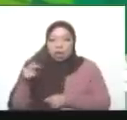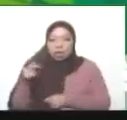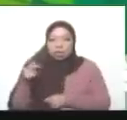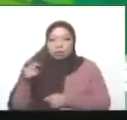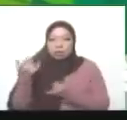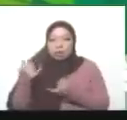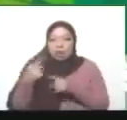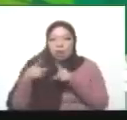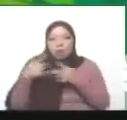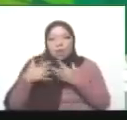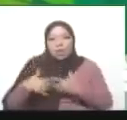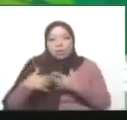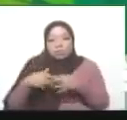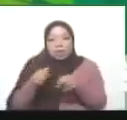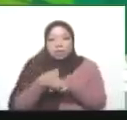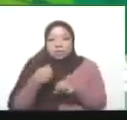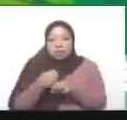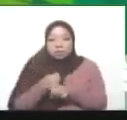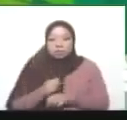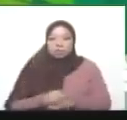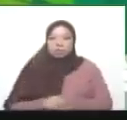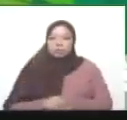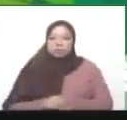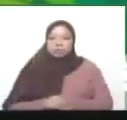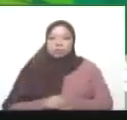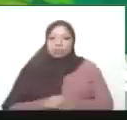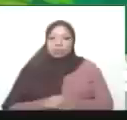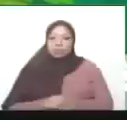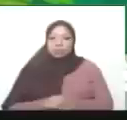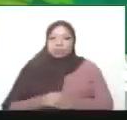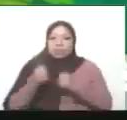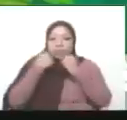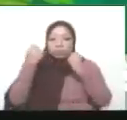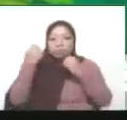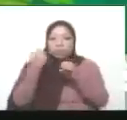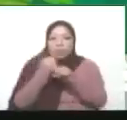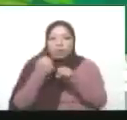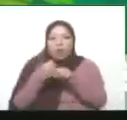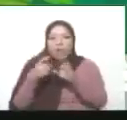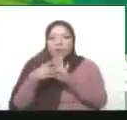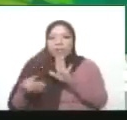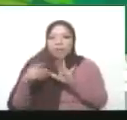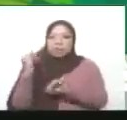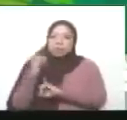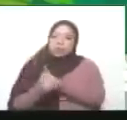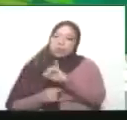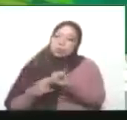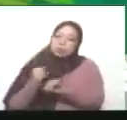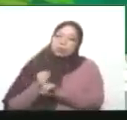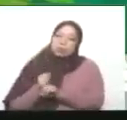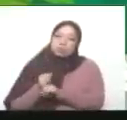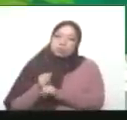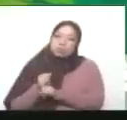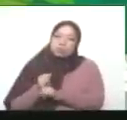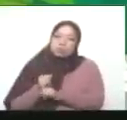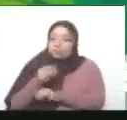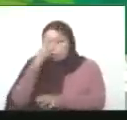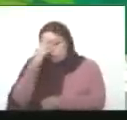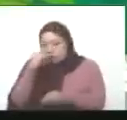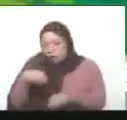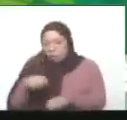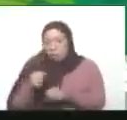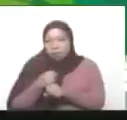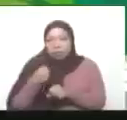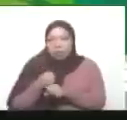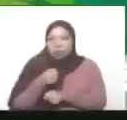y a otras empresas transnacionales protestamos de acuerdo al derecho internacional que nos asiste de acuerdo al acuerdo